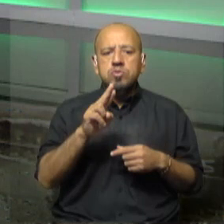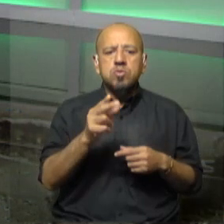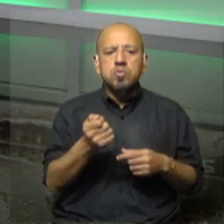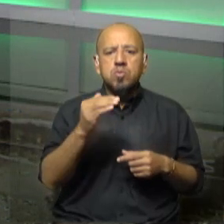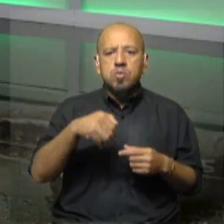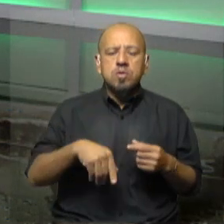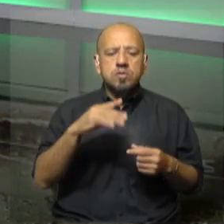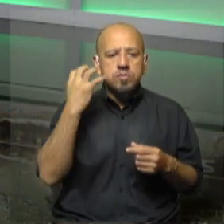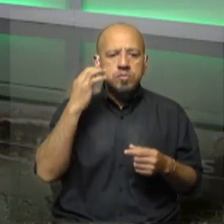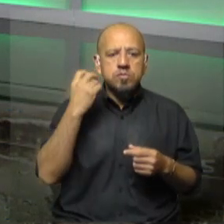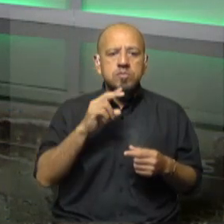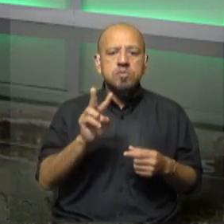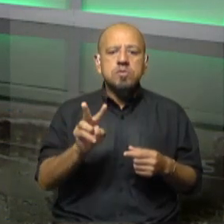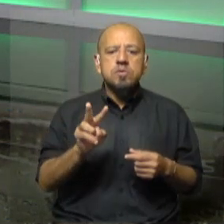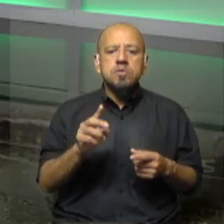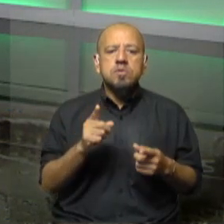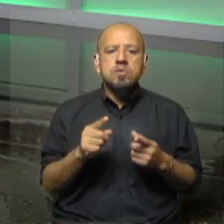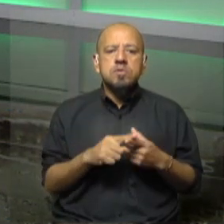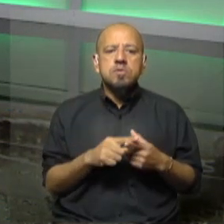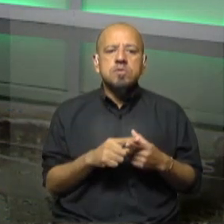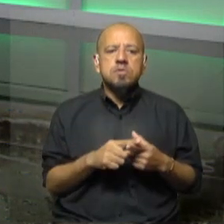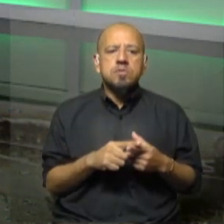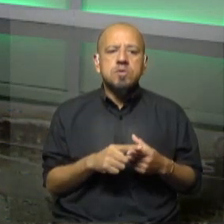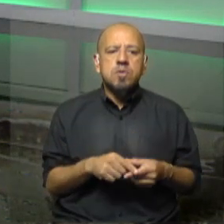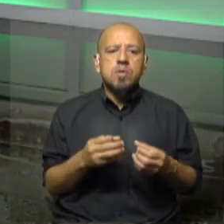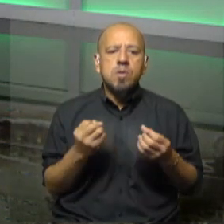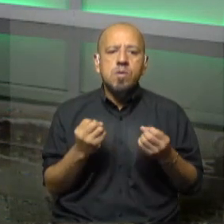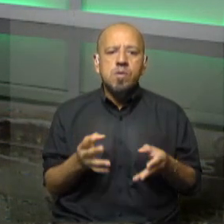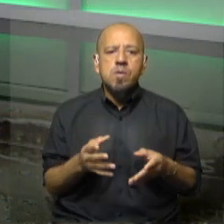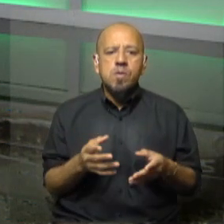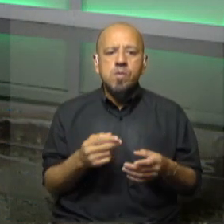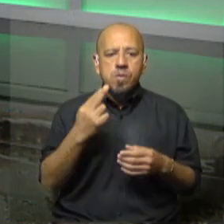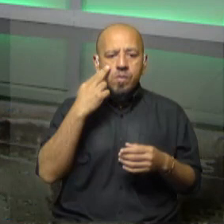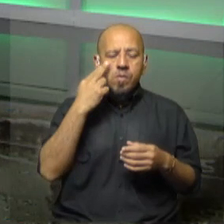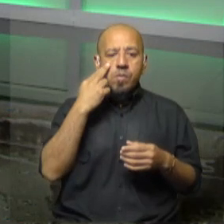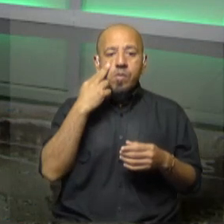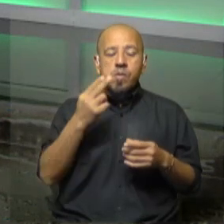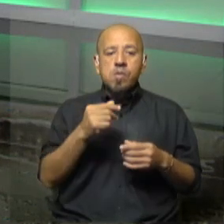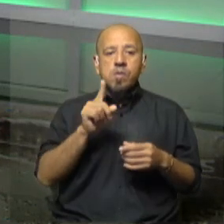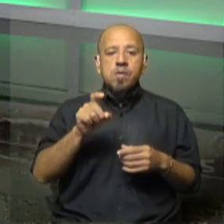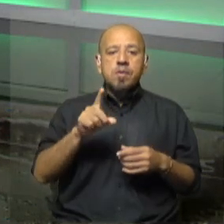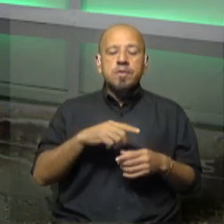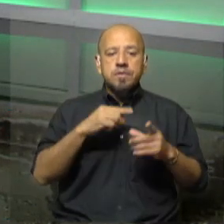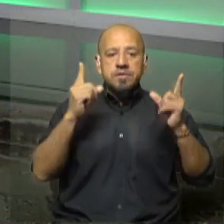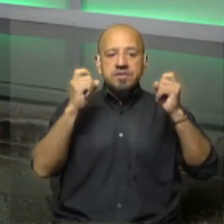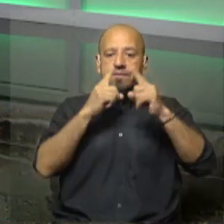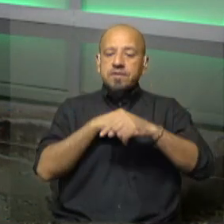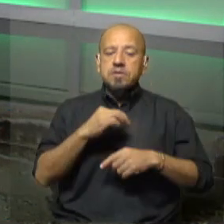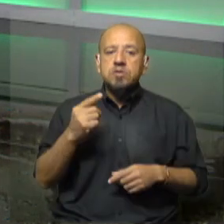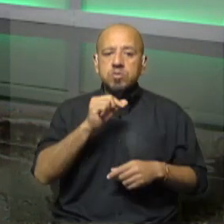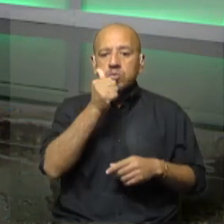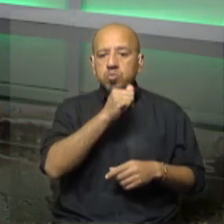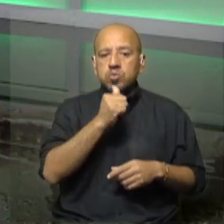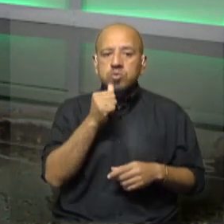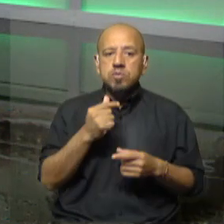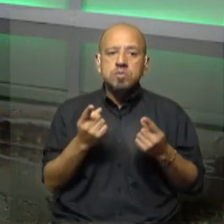los productores de más del sur de nuestro país, porque, como decíamos anteriormente, los problemas con el agua son de difícil solución y son muy